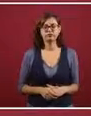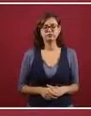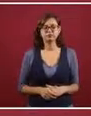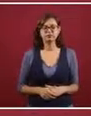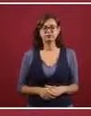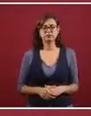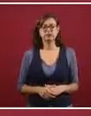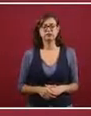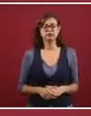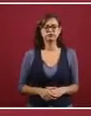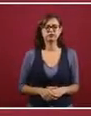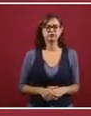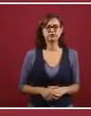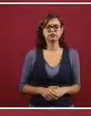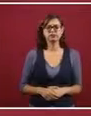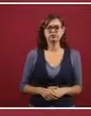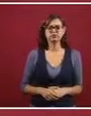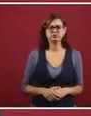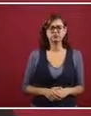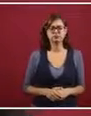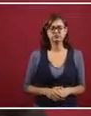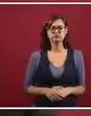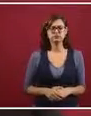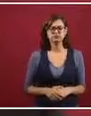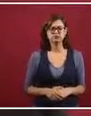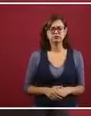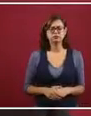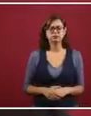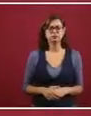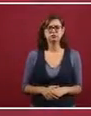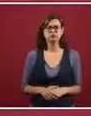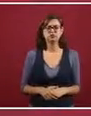y por la